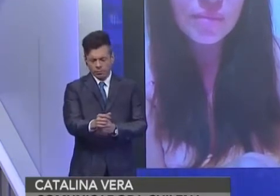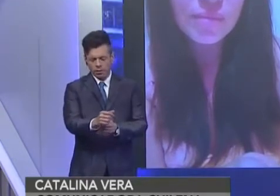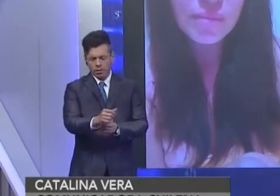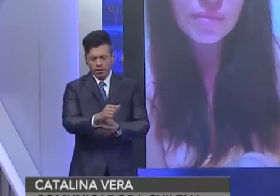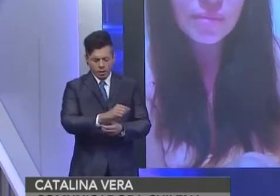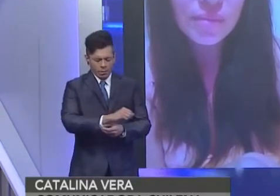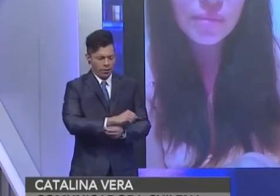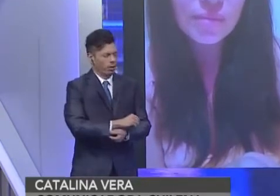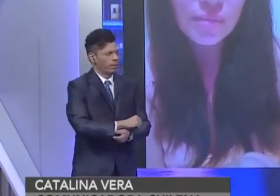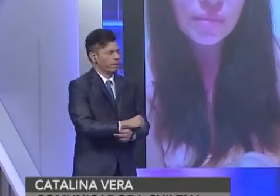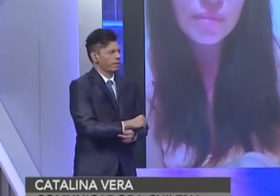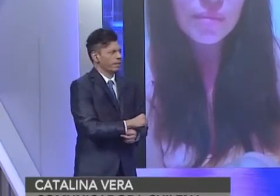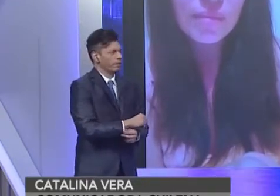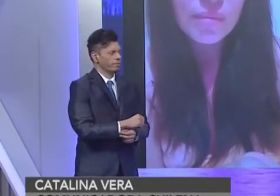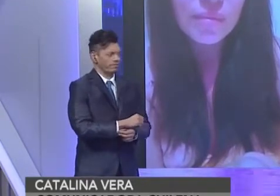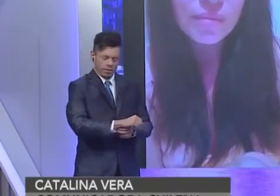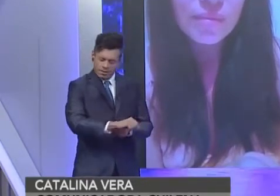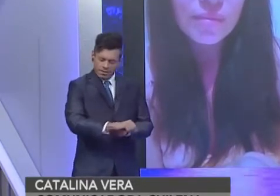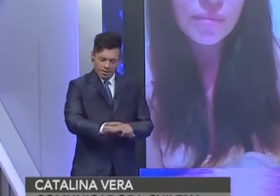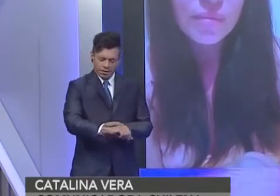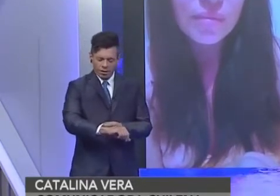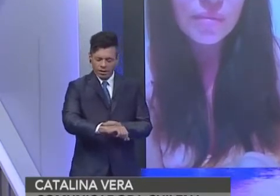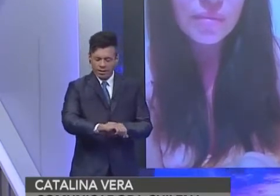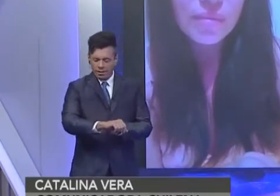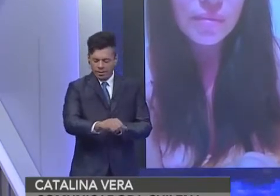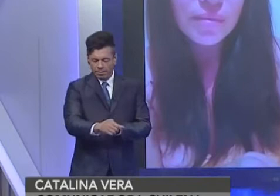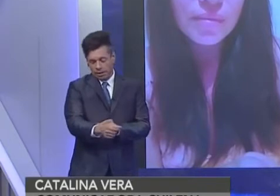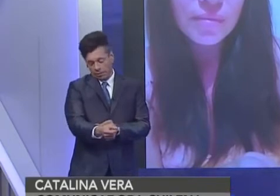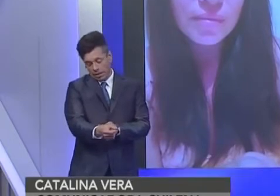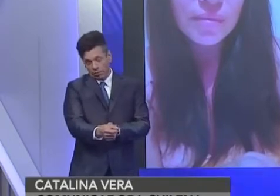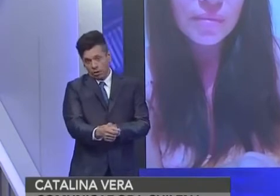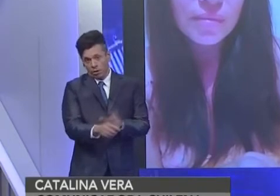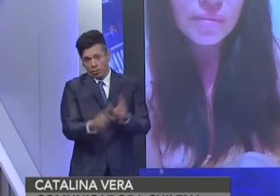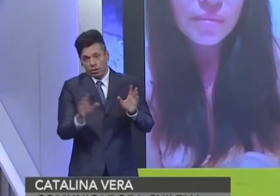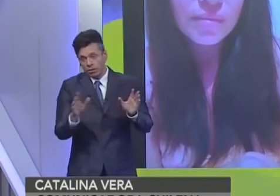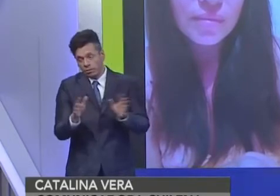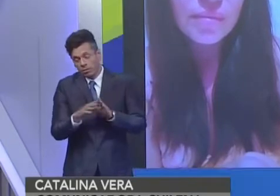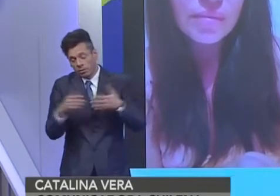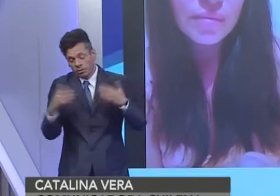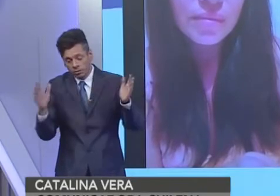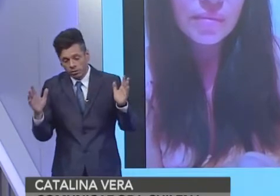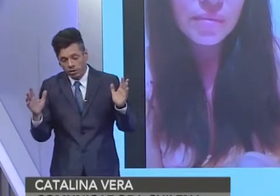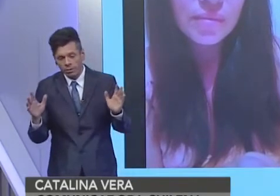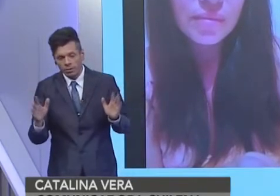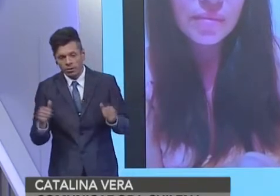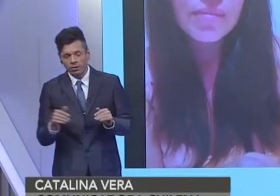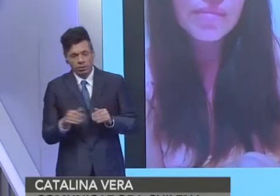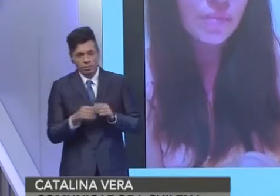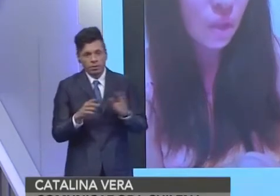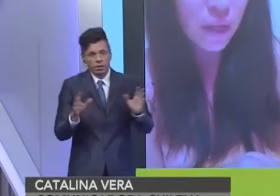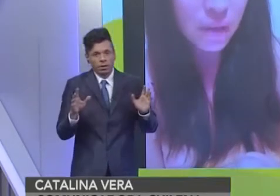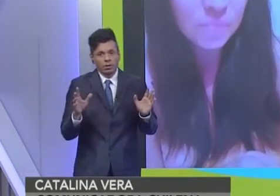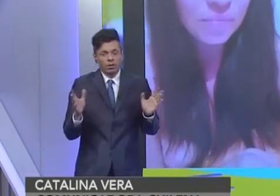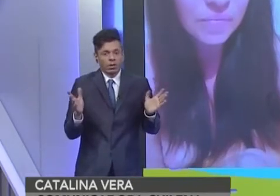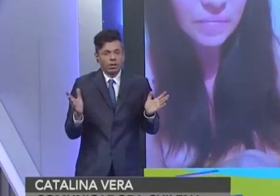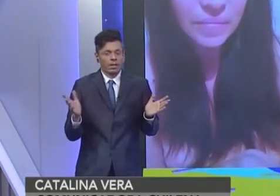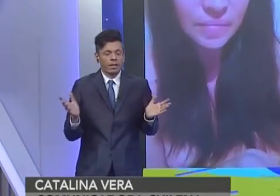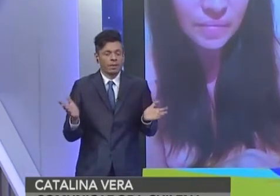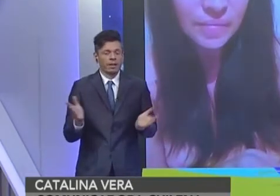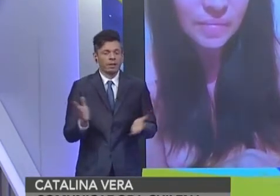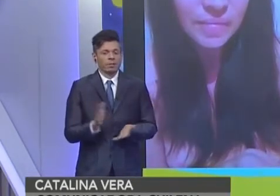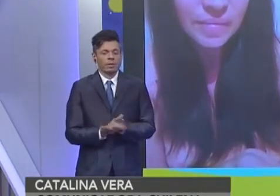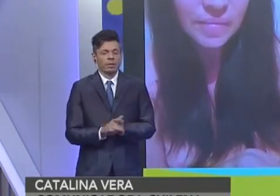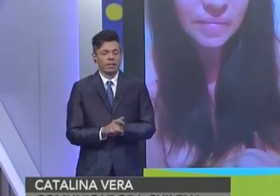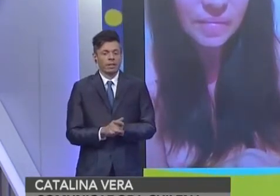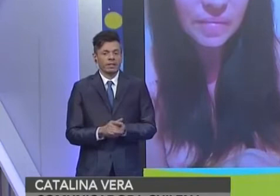los protocolos, esta pero podría ser una virtud. No, el tema es que, mirá, voy a dar opinión, no, esto es mi opinión. No, yo creo que